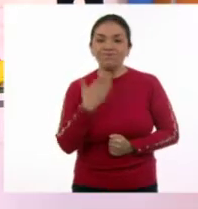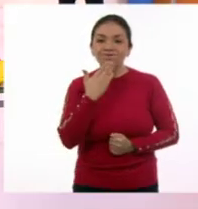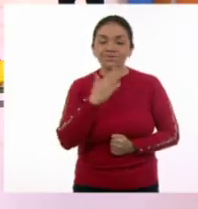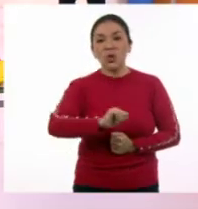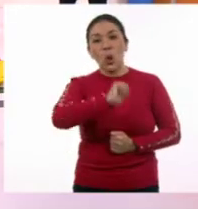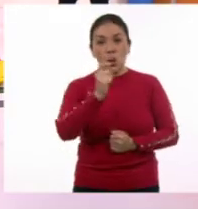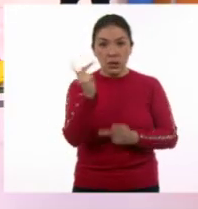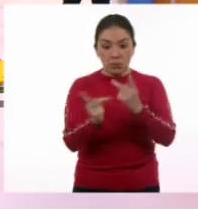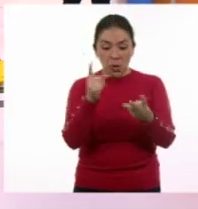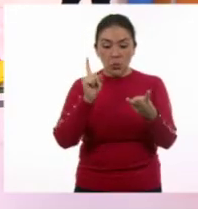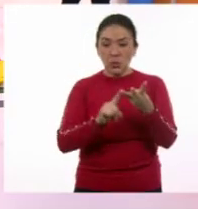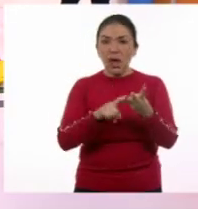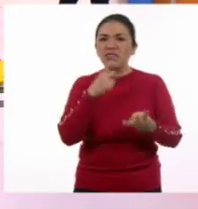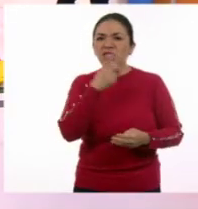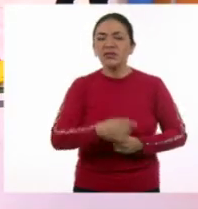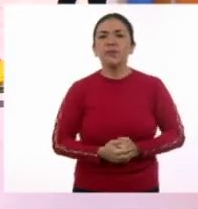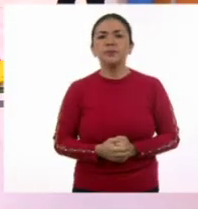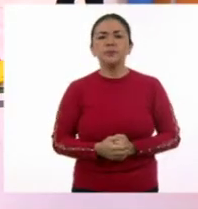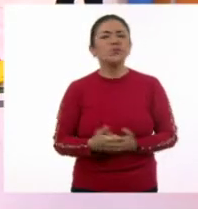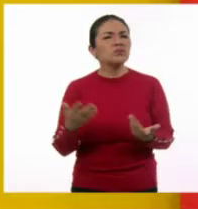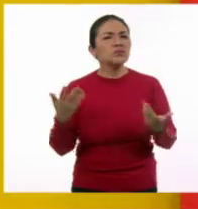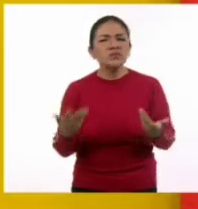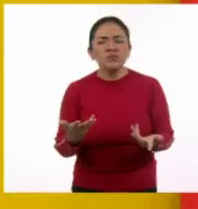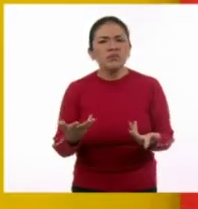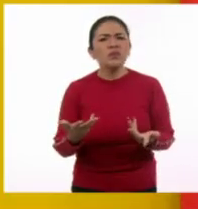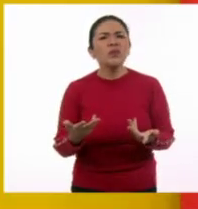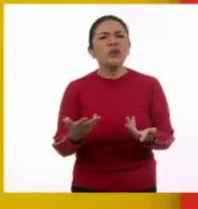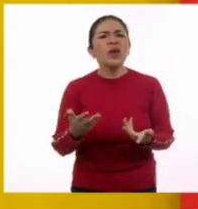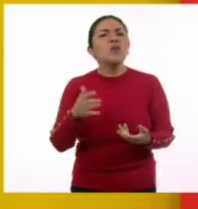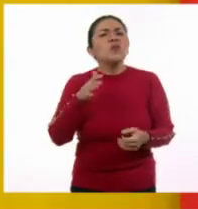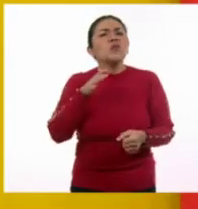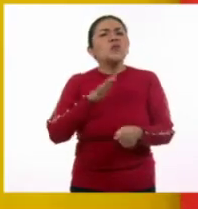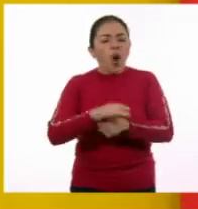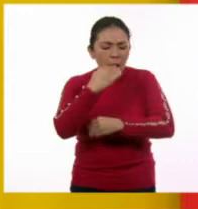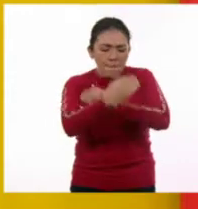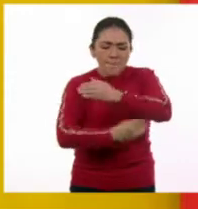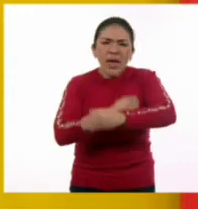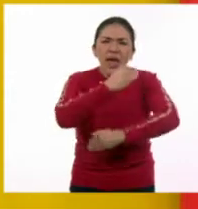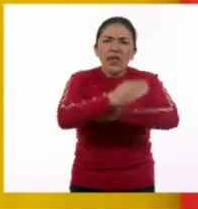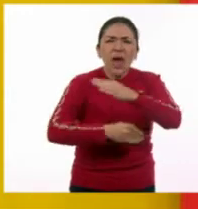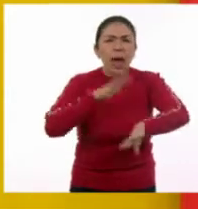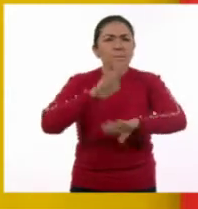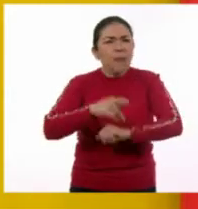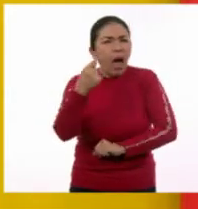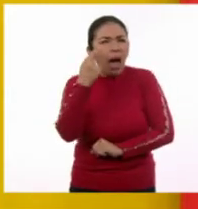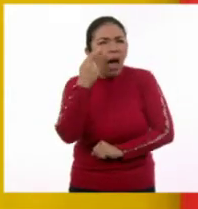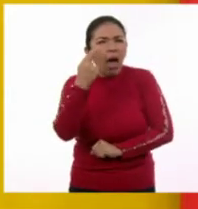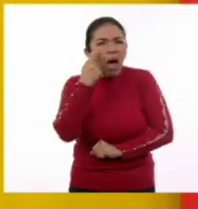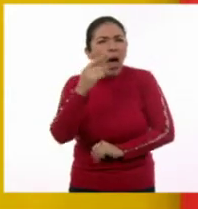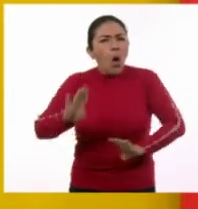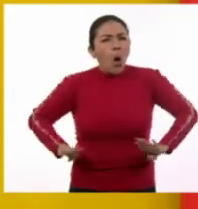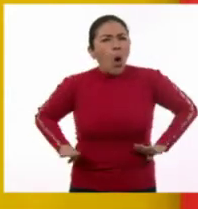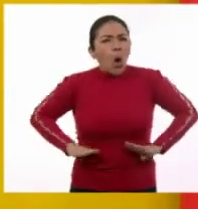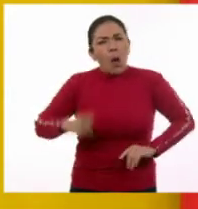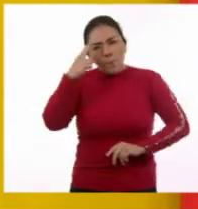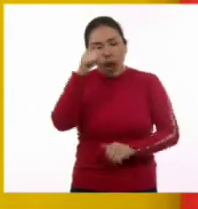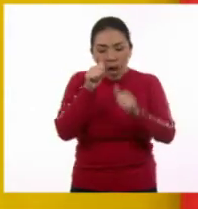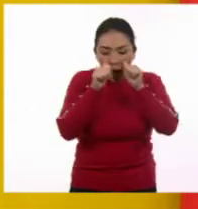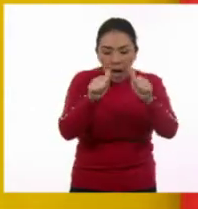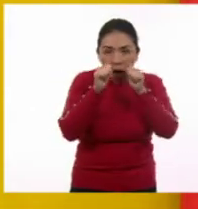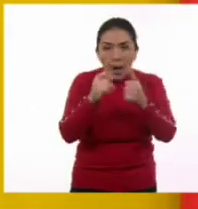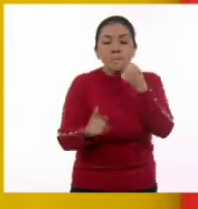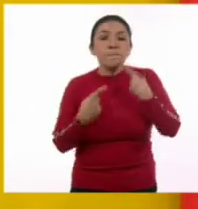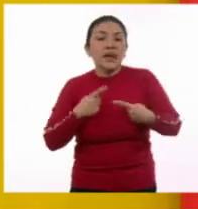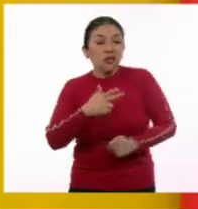vamos a ver siguiente pregunta dice cuáles son los vendajes más comunes que se usan al atender